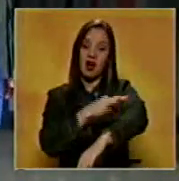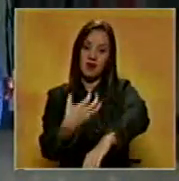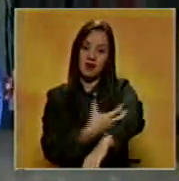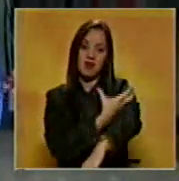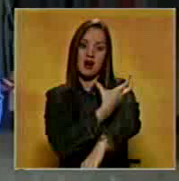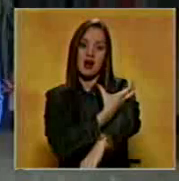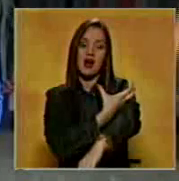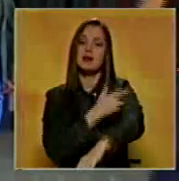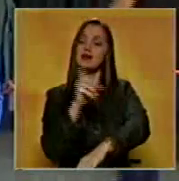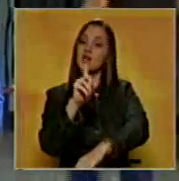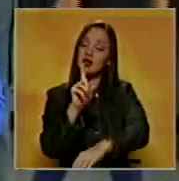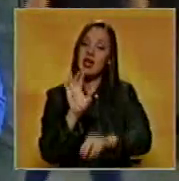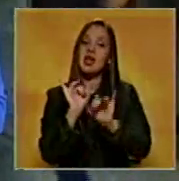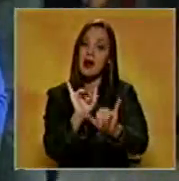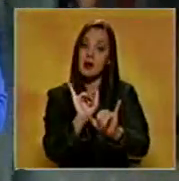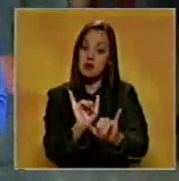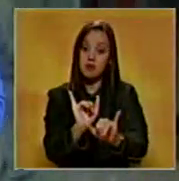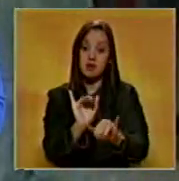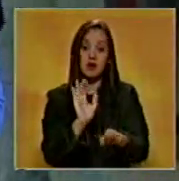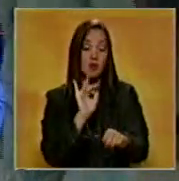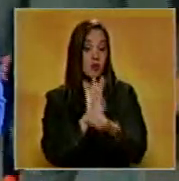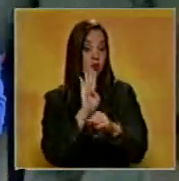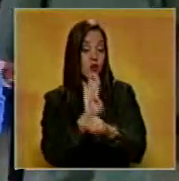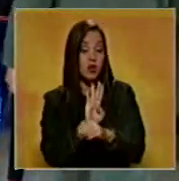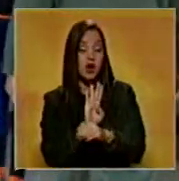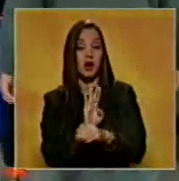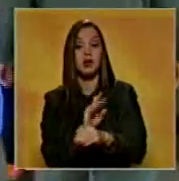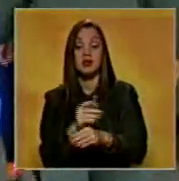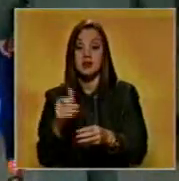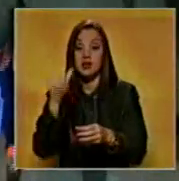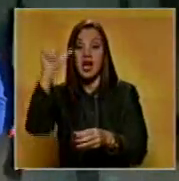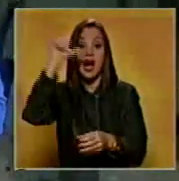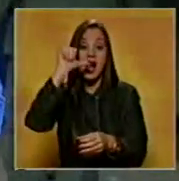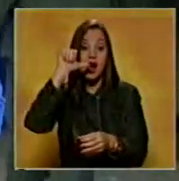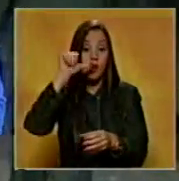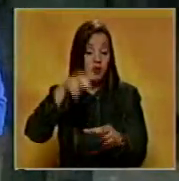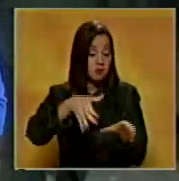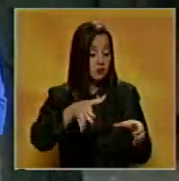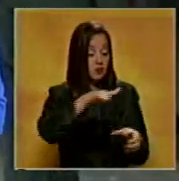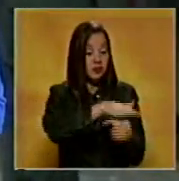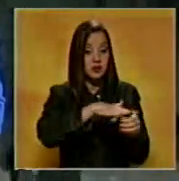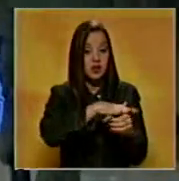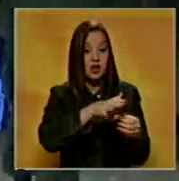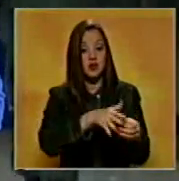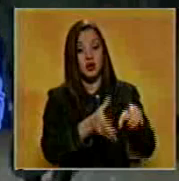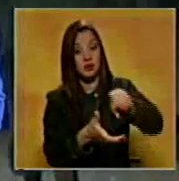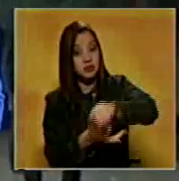la proliferación de zancudos, eliminando agua limpia estancada y, si es necesario tenerla